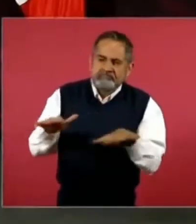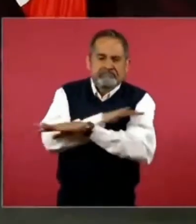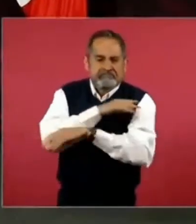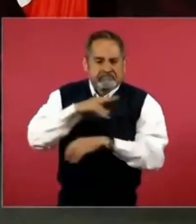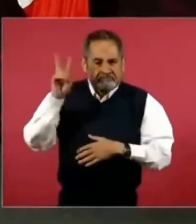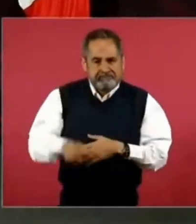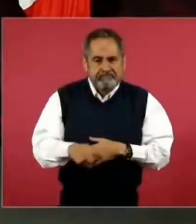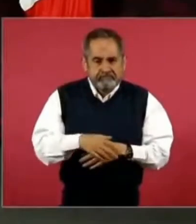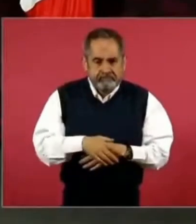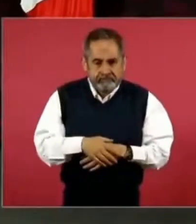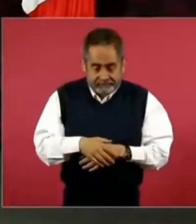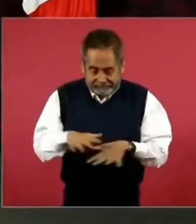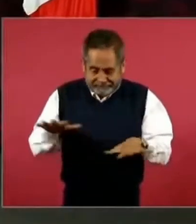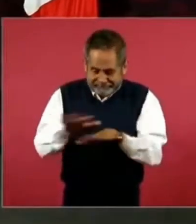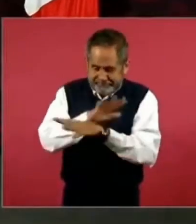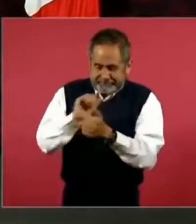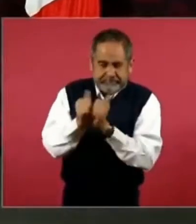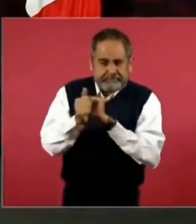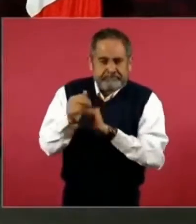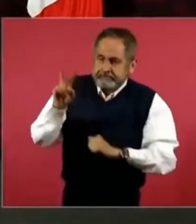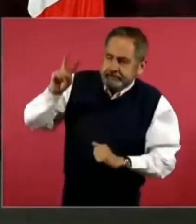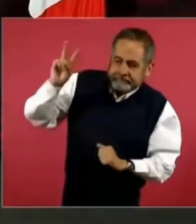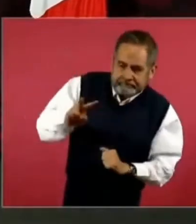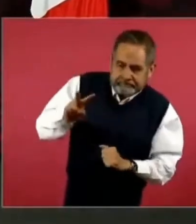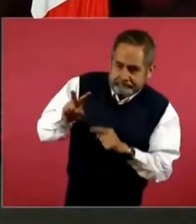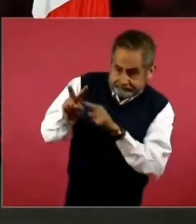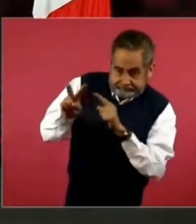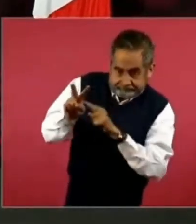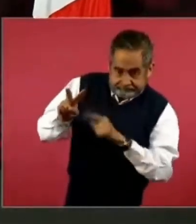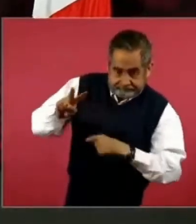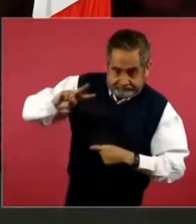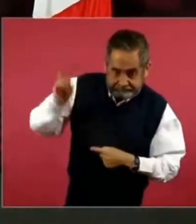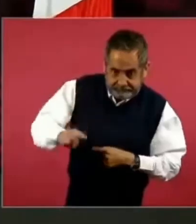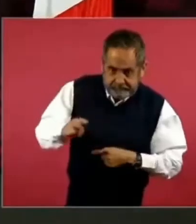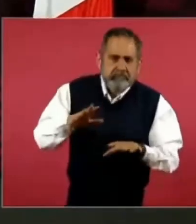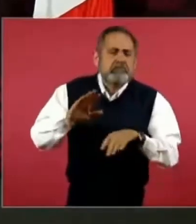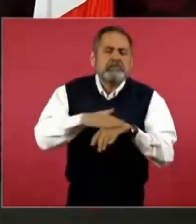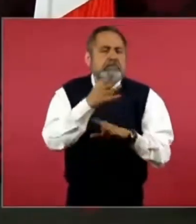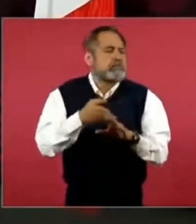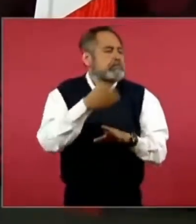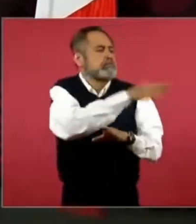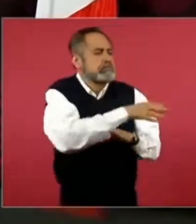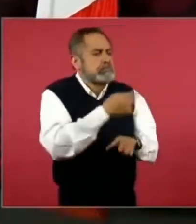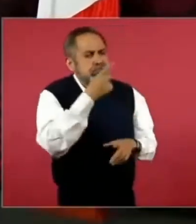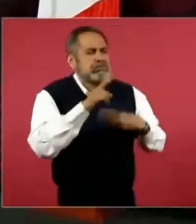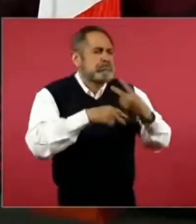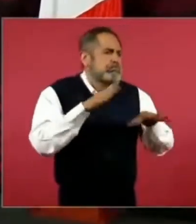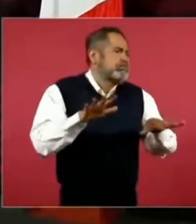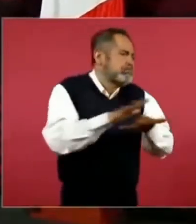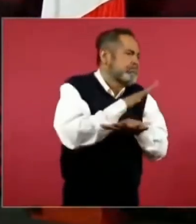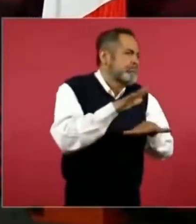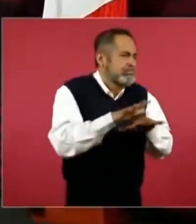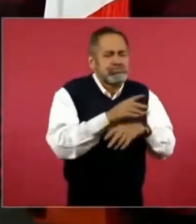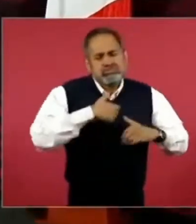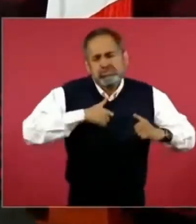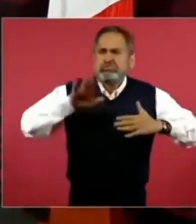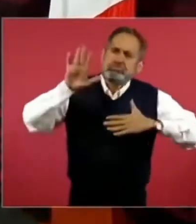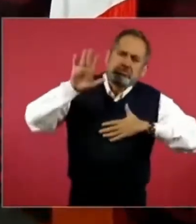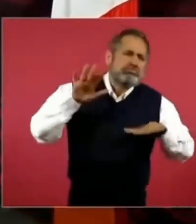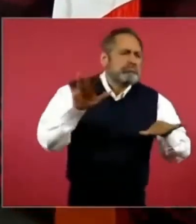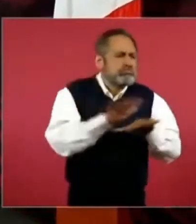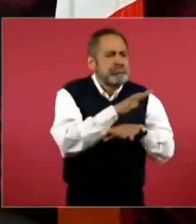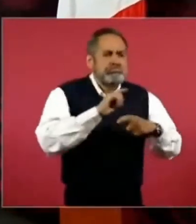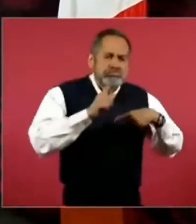Le agrego verdadero, porque la palabra cambio ya sabemos cómo la